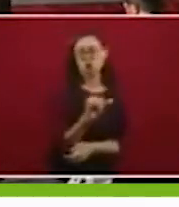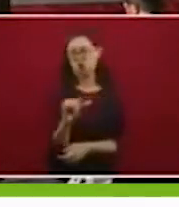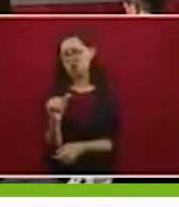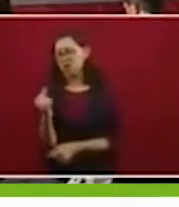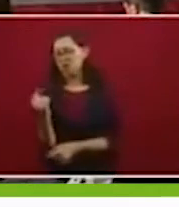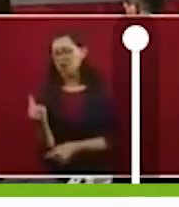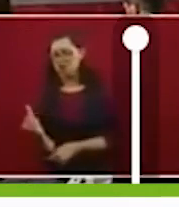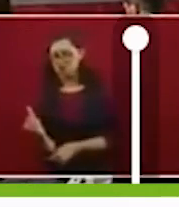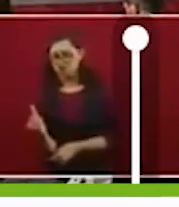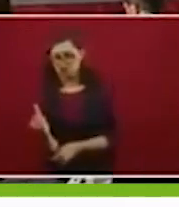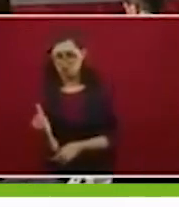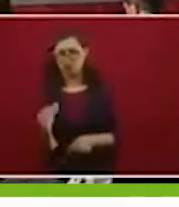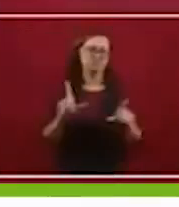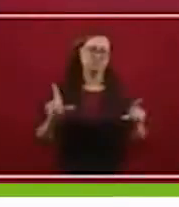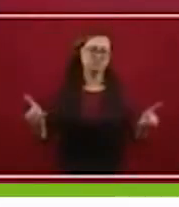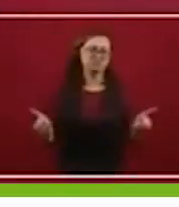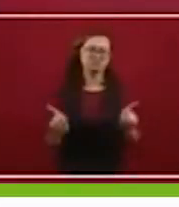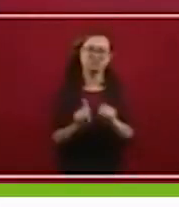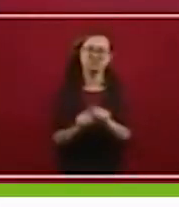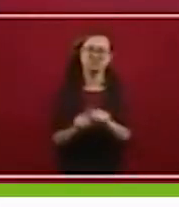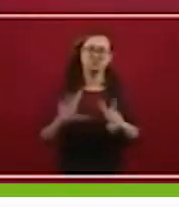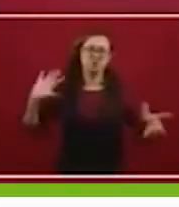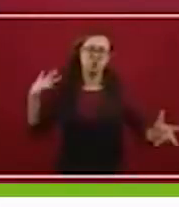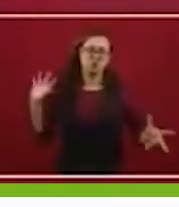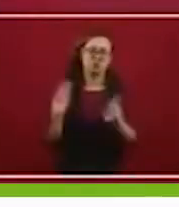en agosto. Ebrard indicó que